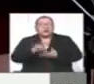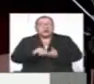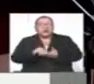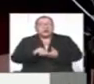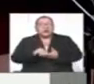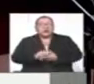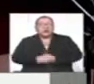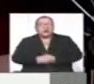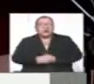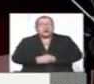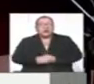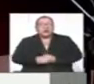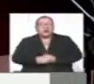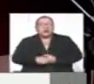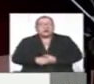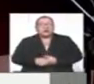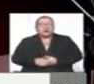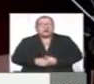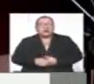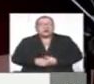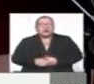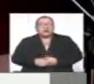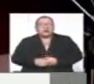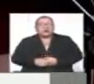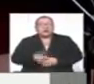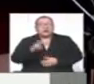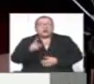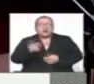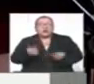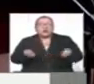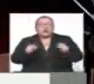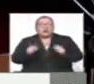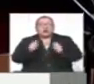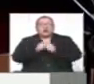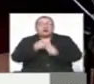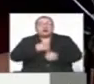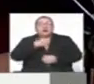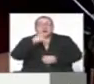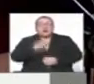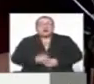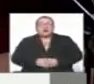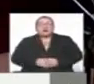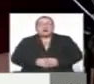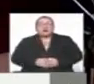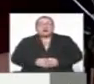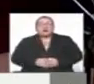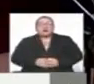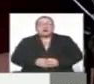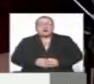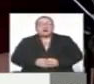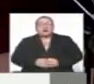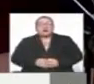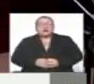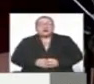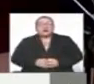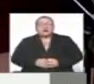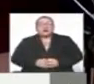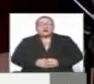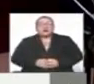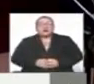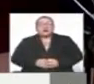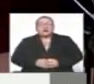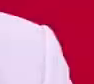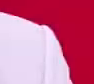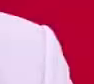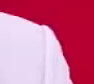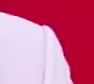blindaje de la gente que también tiene procesos y que es el toma idaca no por maana por m lo concreto